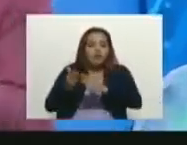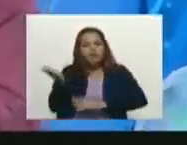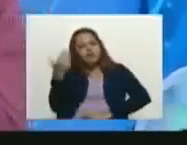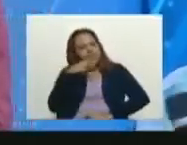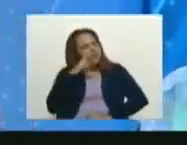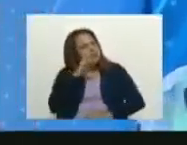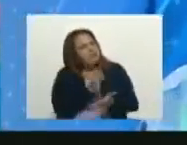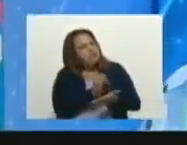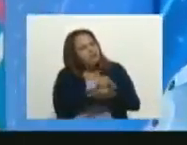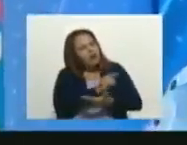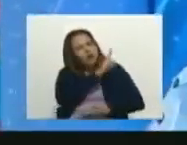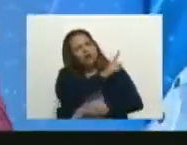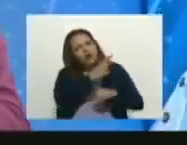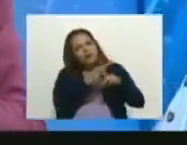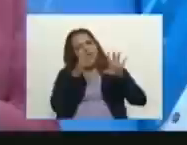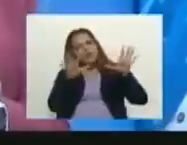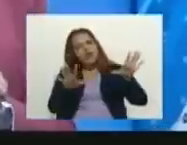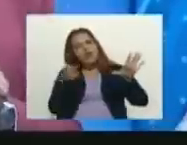del buen gobierno de Venezuela.